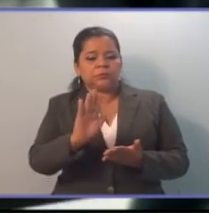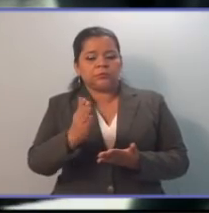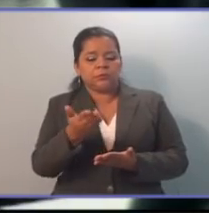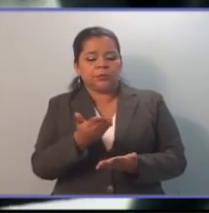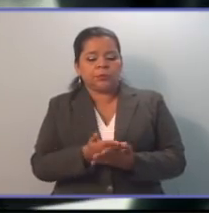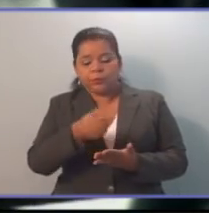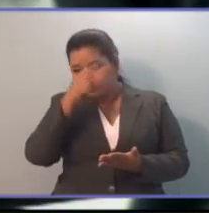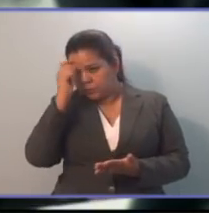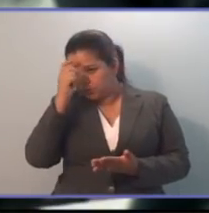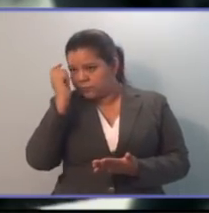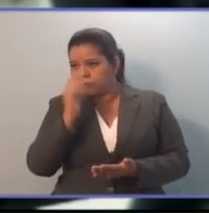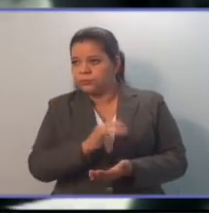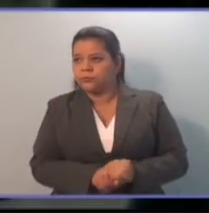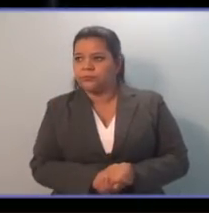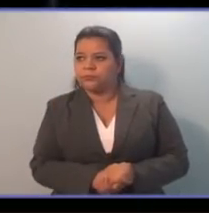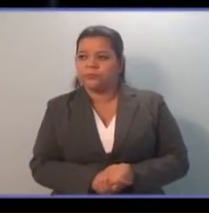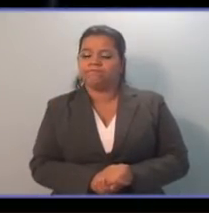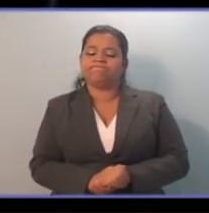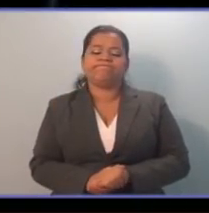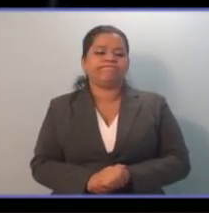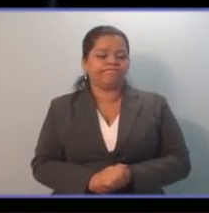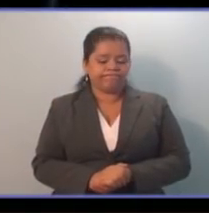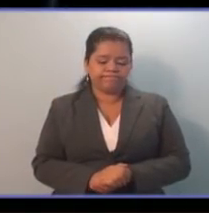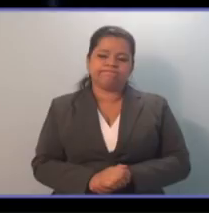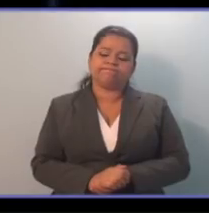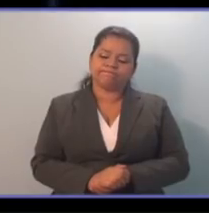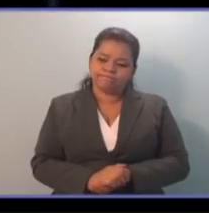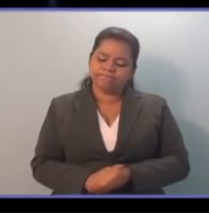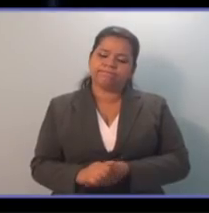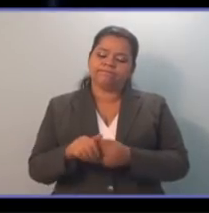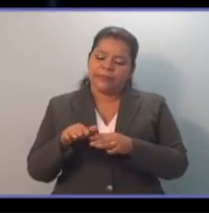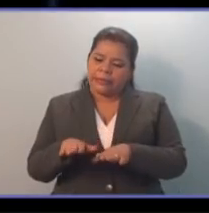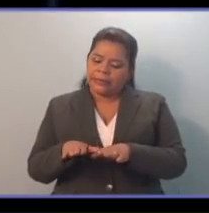propuesta de trabajo? Sí, gracias. Muchas gracias. Gracias.